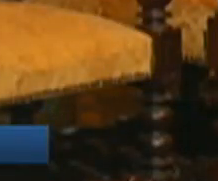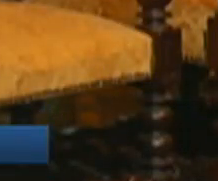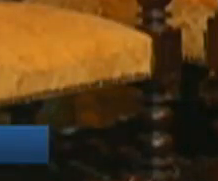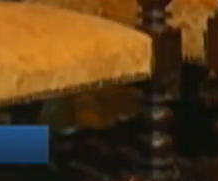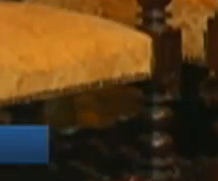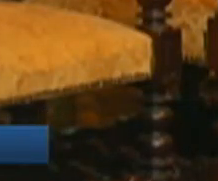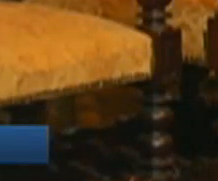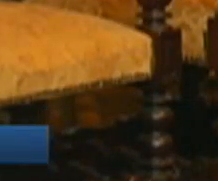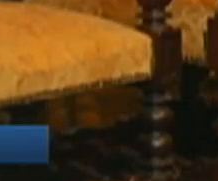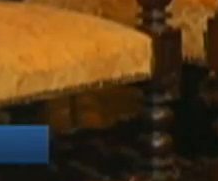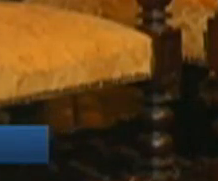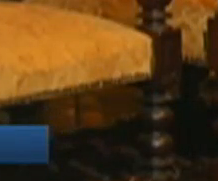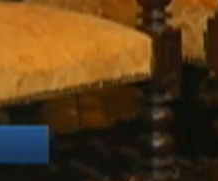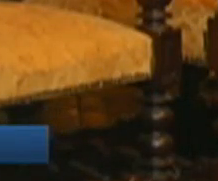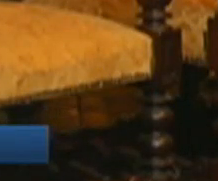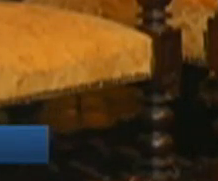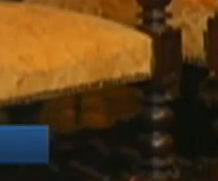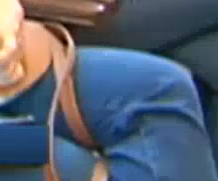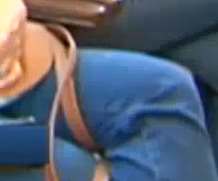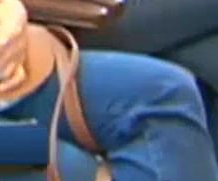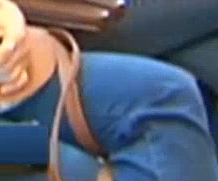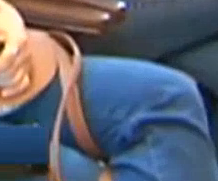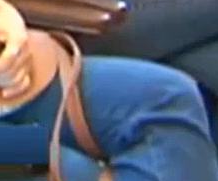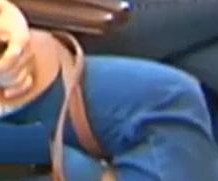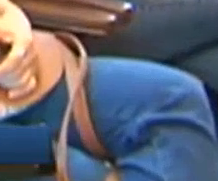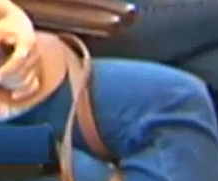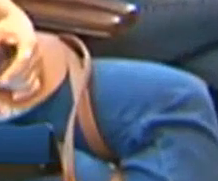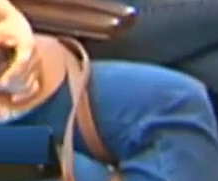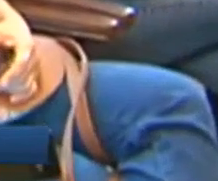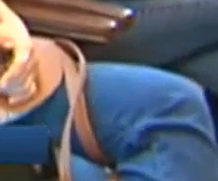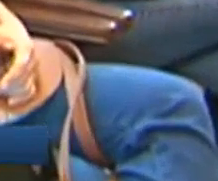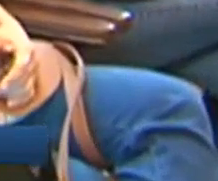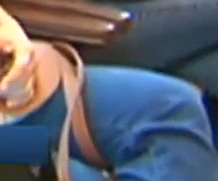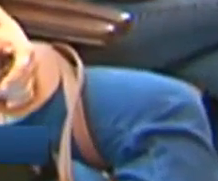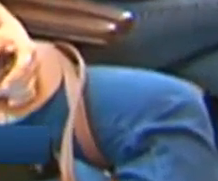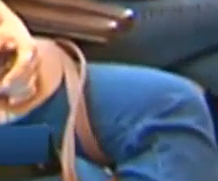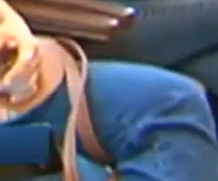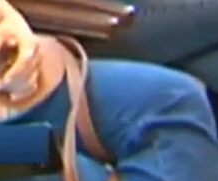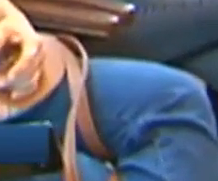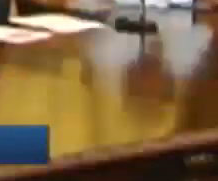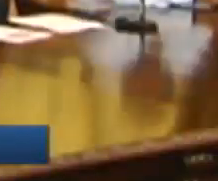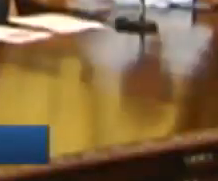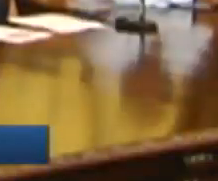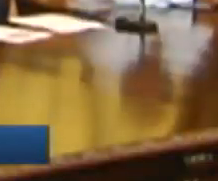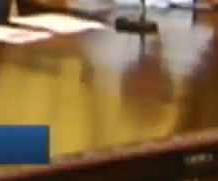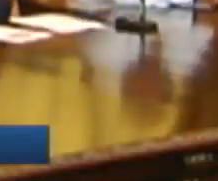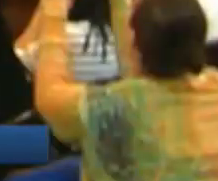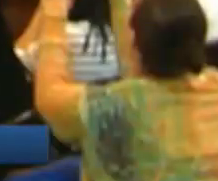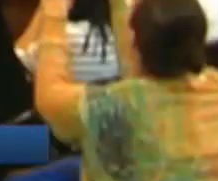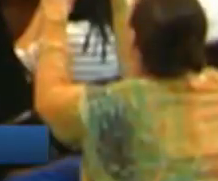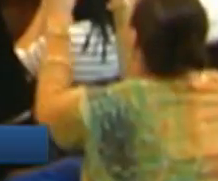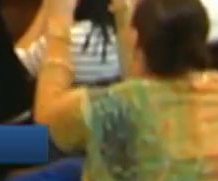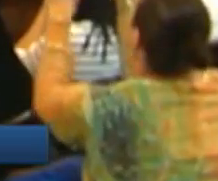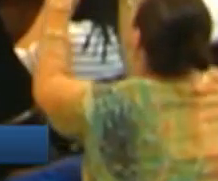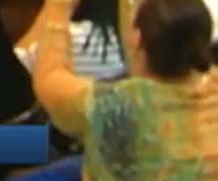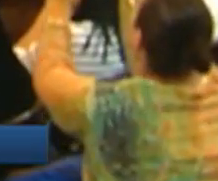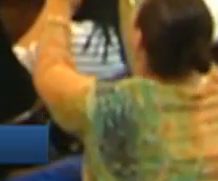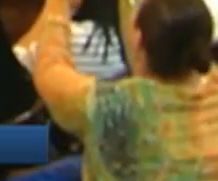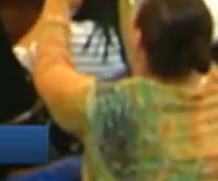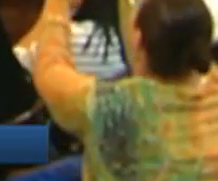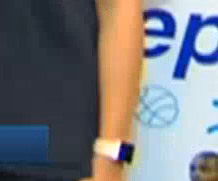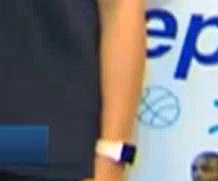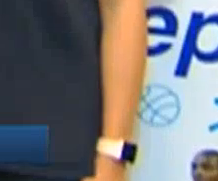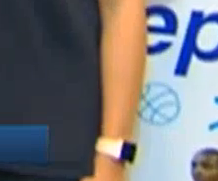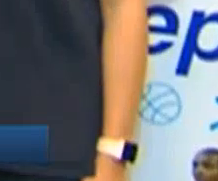Carrera Corre por una Sonrisa se desarrollará el próximo 2 de diciembre para recaudar fondos para ayudar a personas con